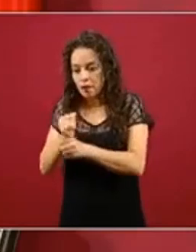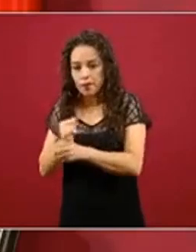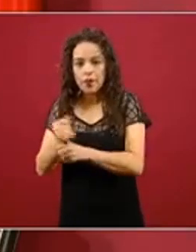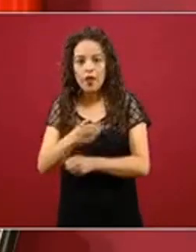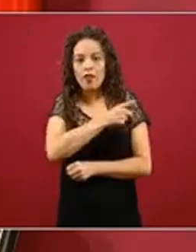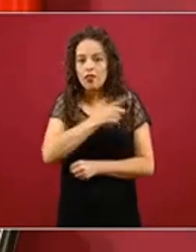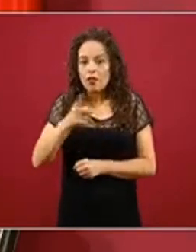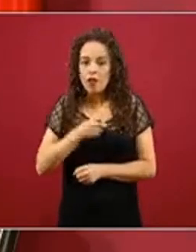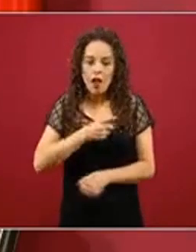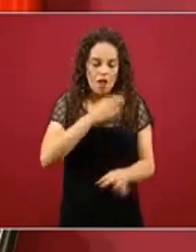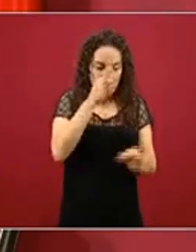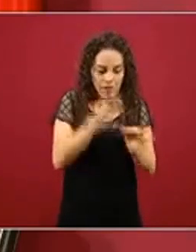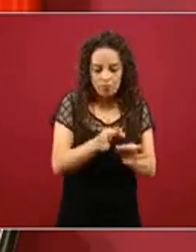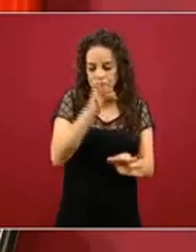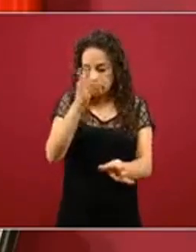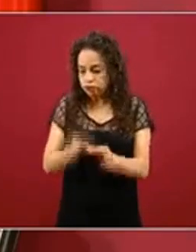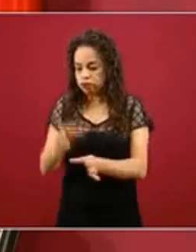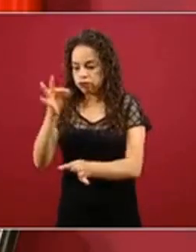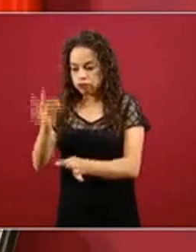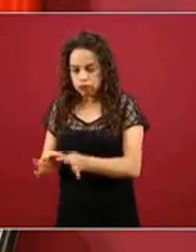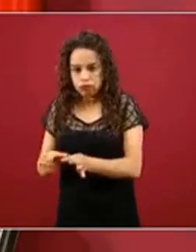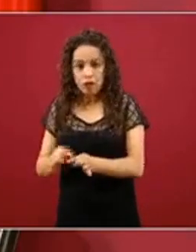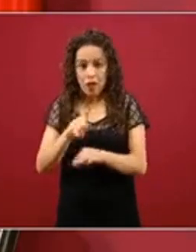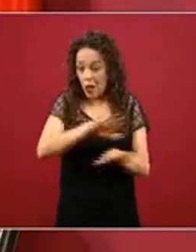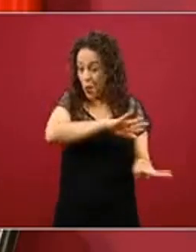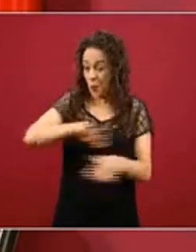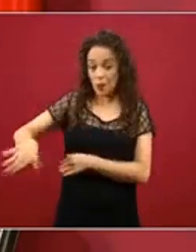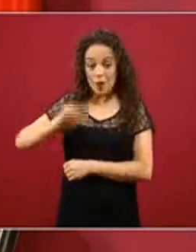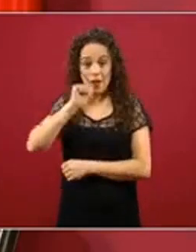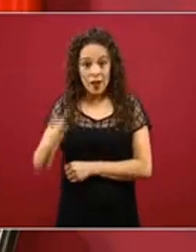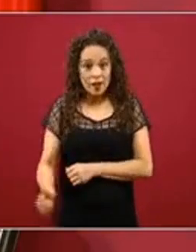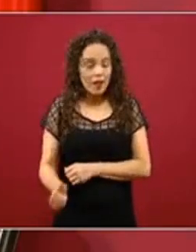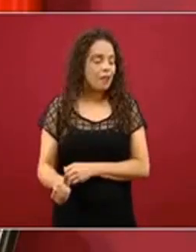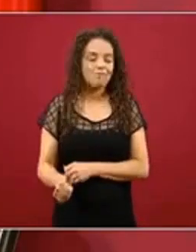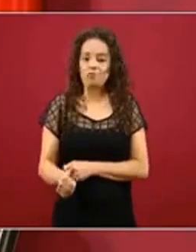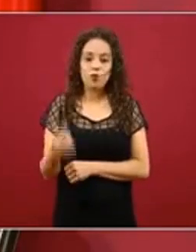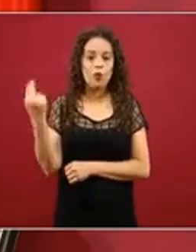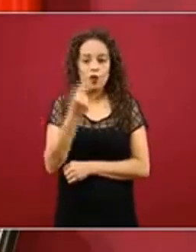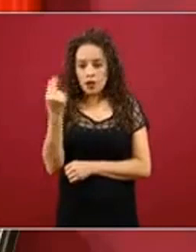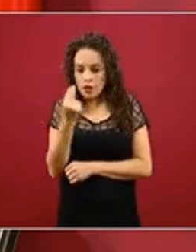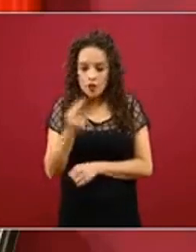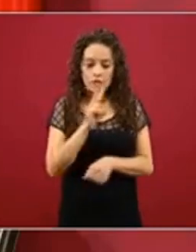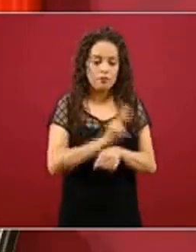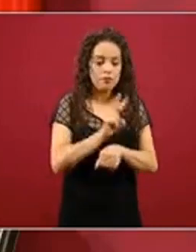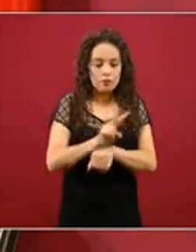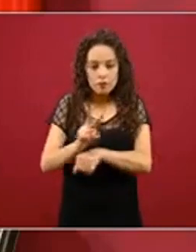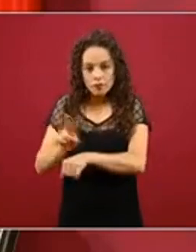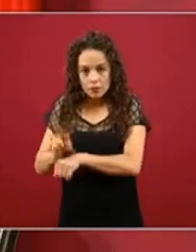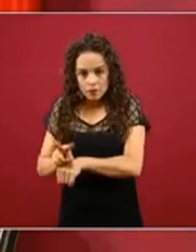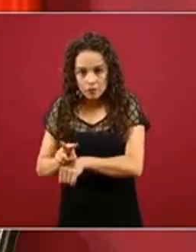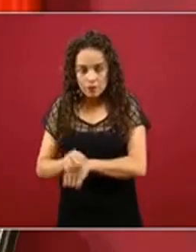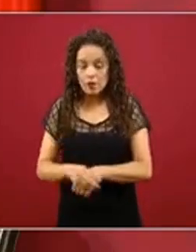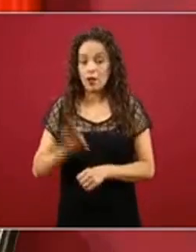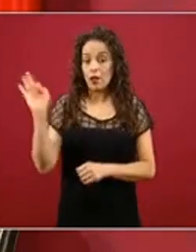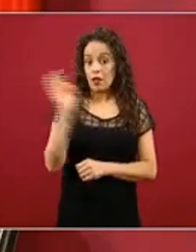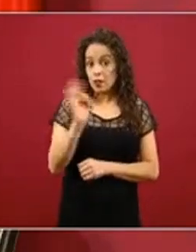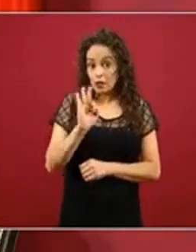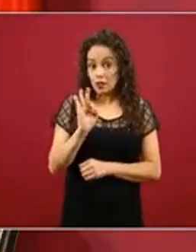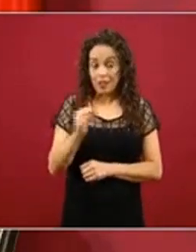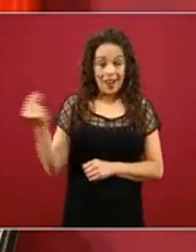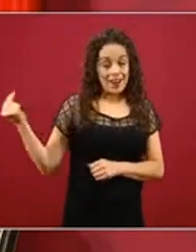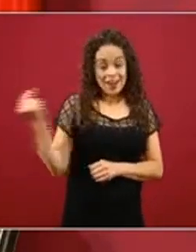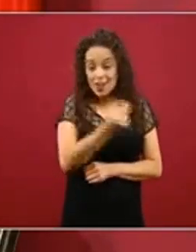deben hacerse, que no se pueden exentar, aun cuando tengamos la necesidad lo más pronto posible de tener una